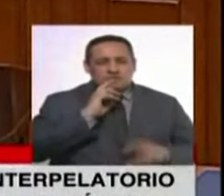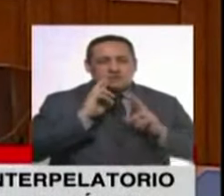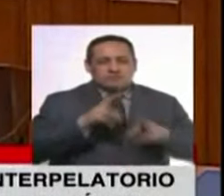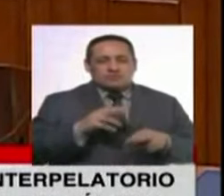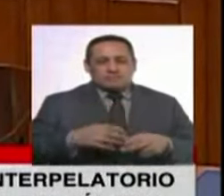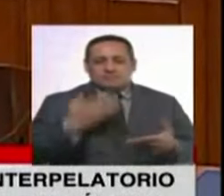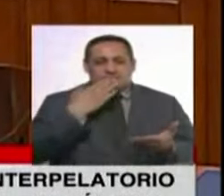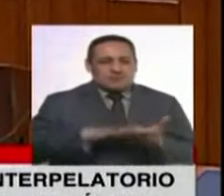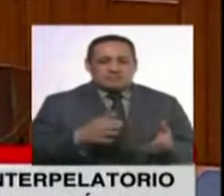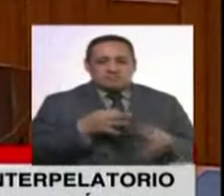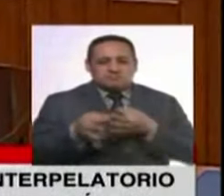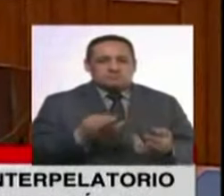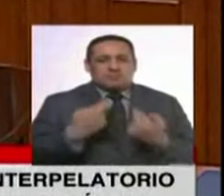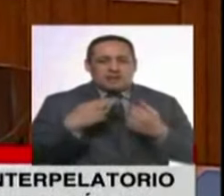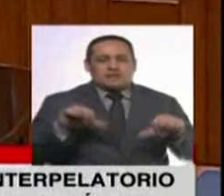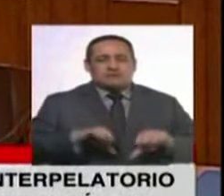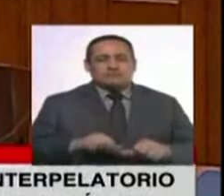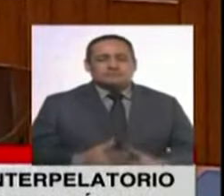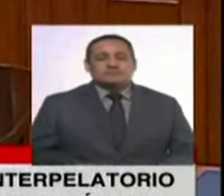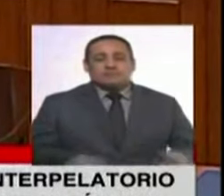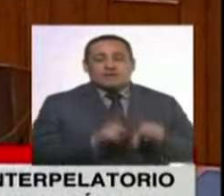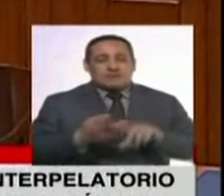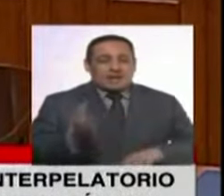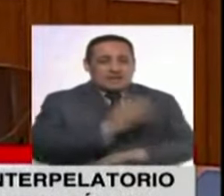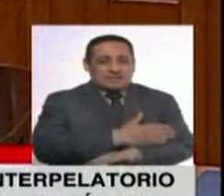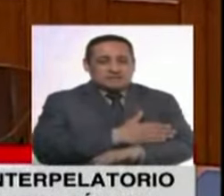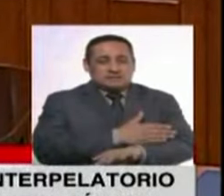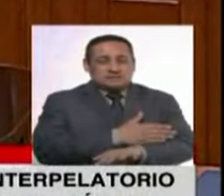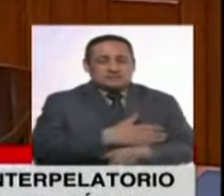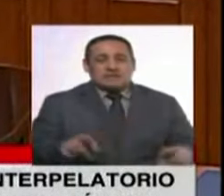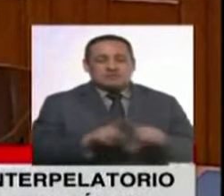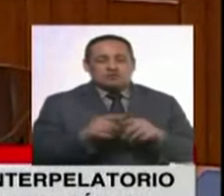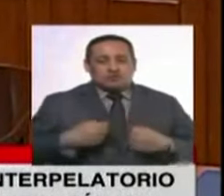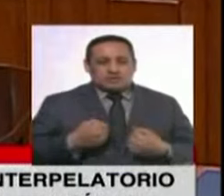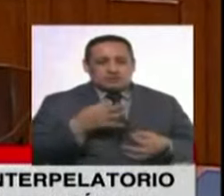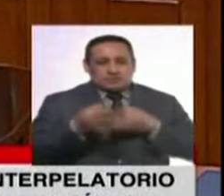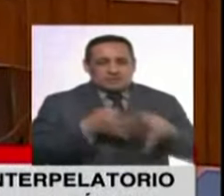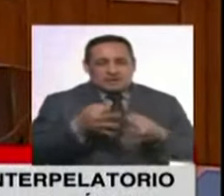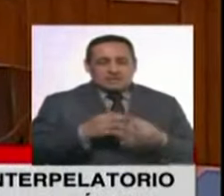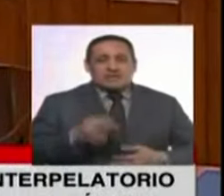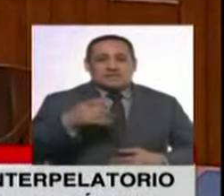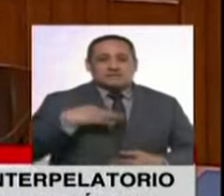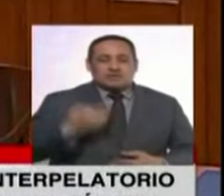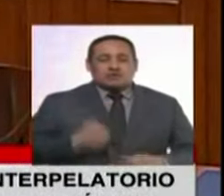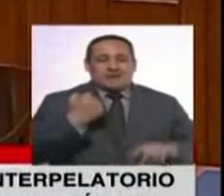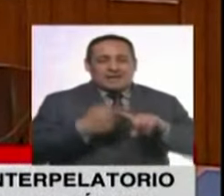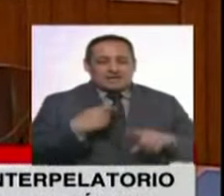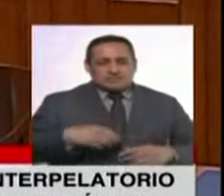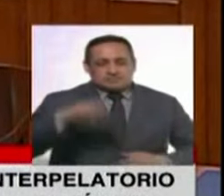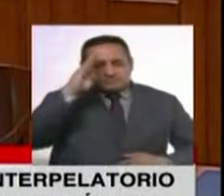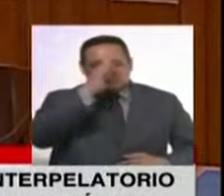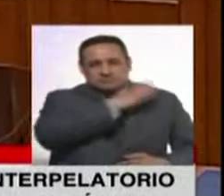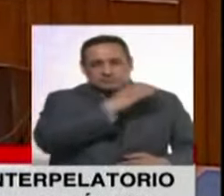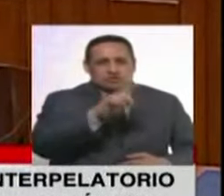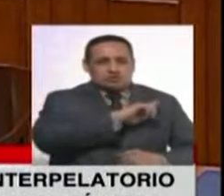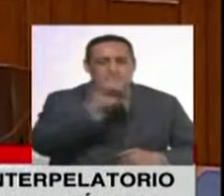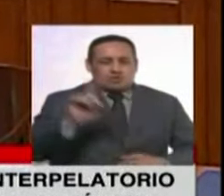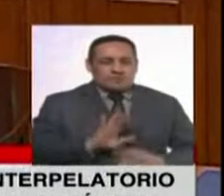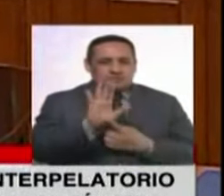inconsistentes a lo anterior Quiero agregar que el señor es comandante general no